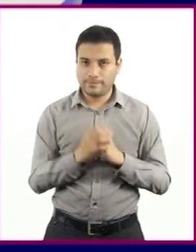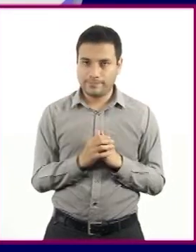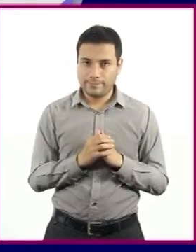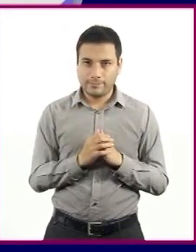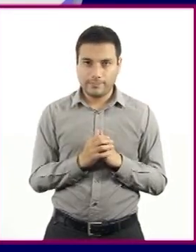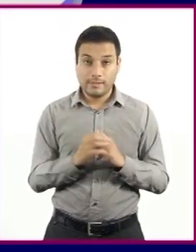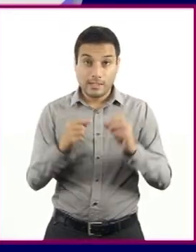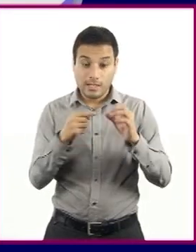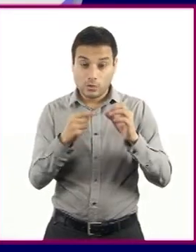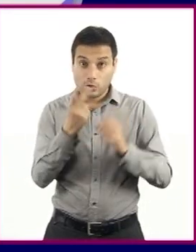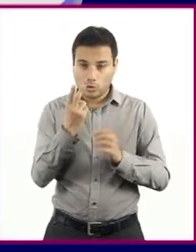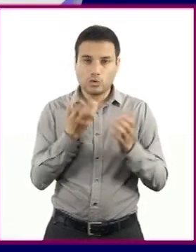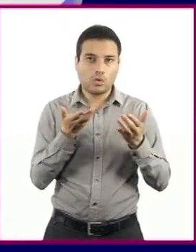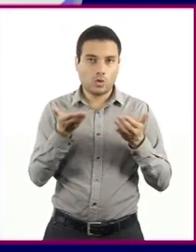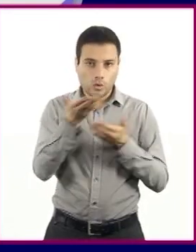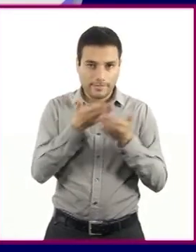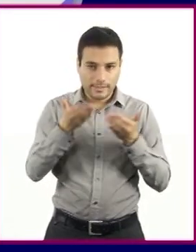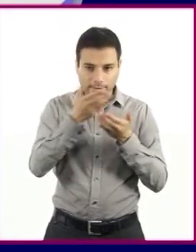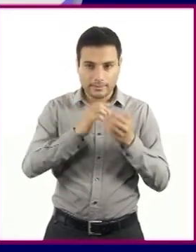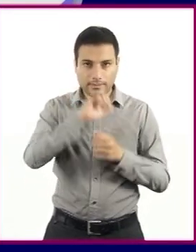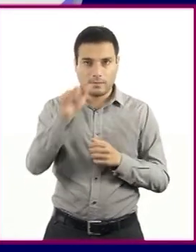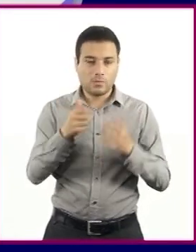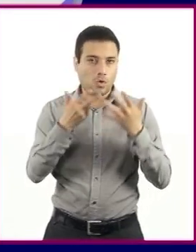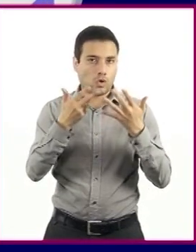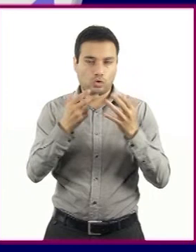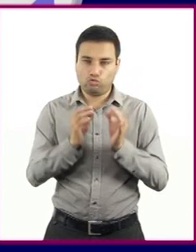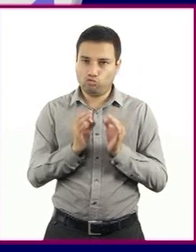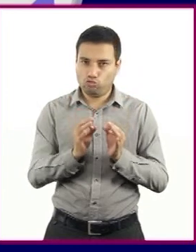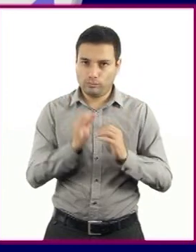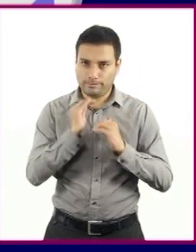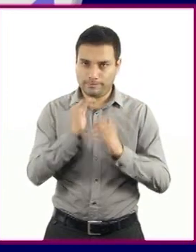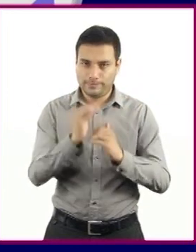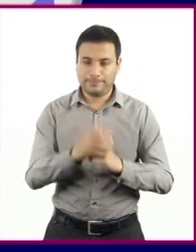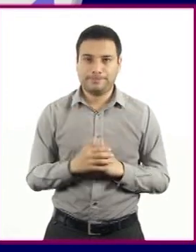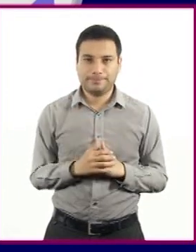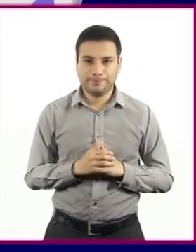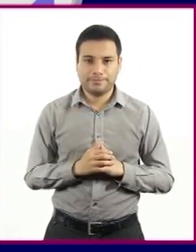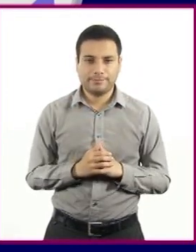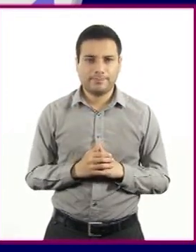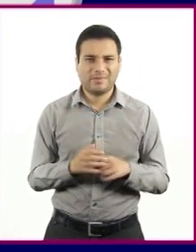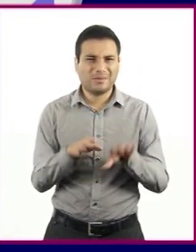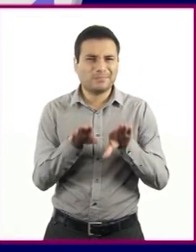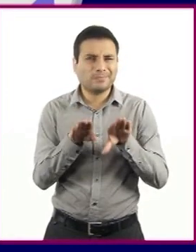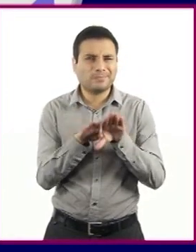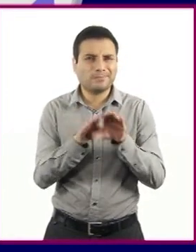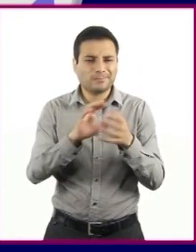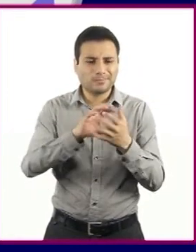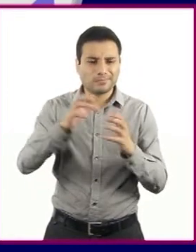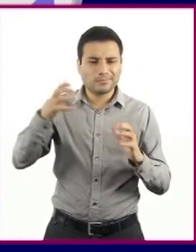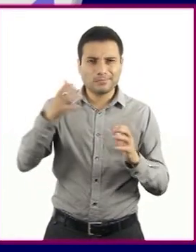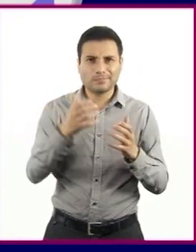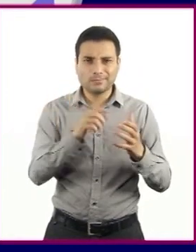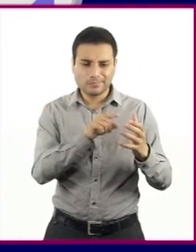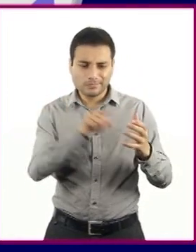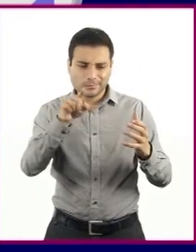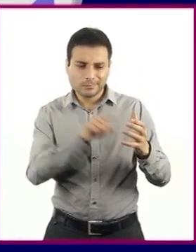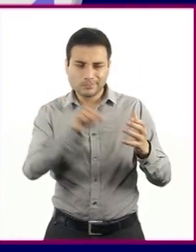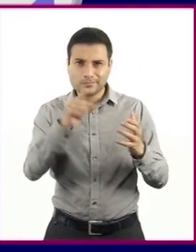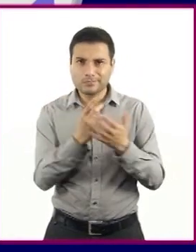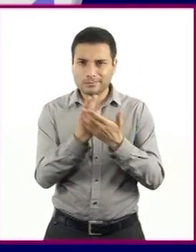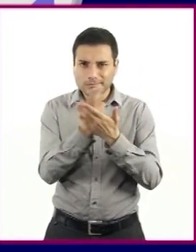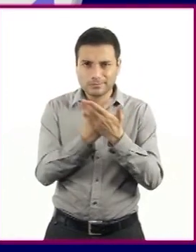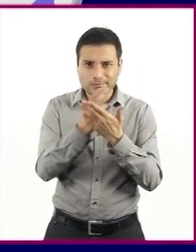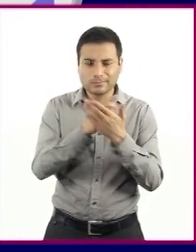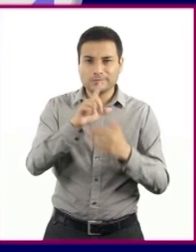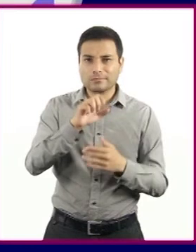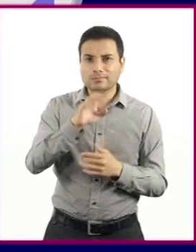sus electrones para completar 8 en su capa de valencia. Para representar una molécula con la estructura o diagrama de